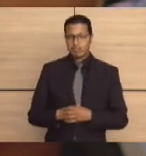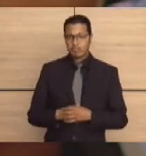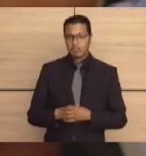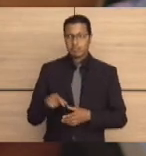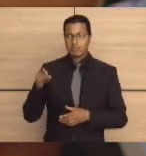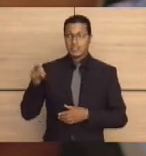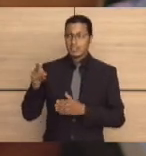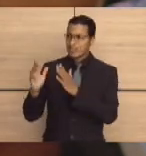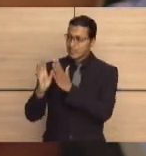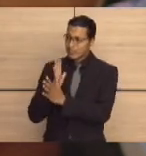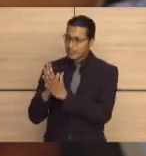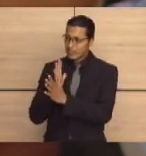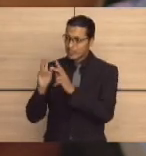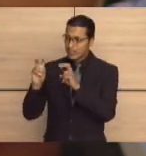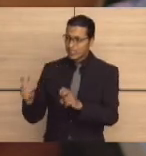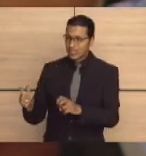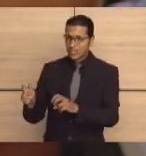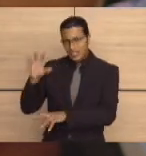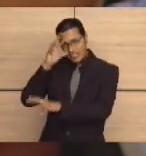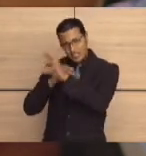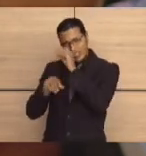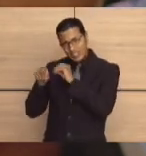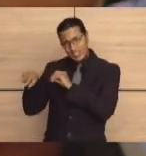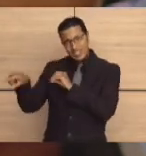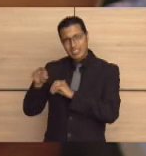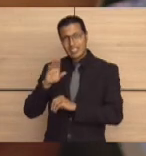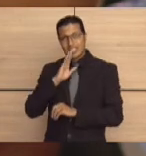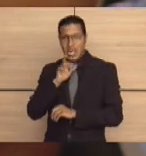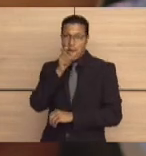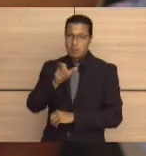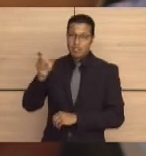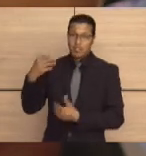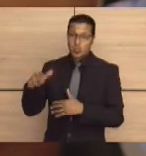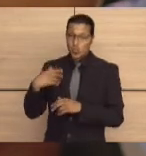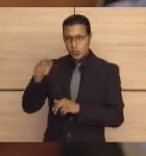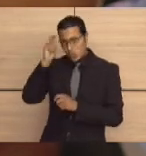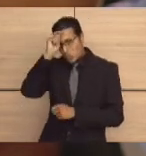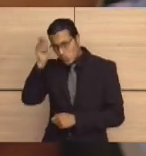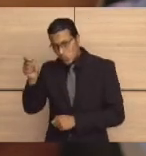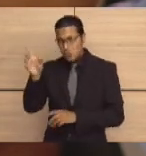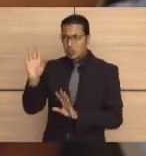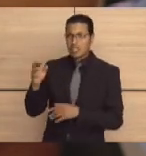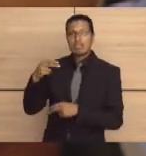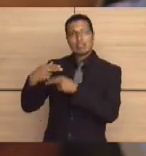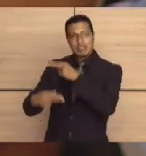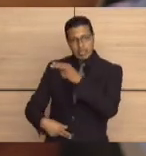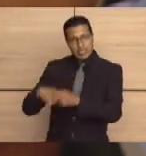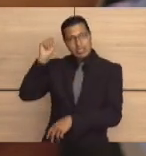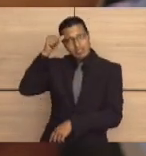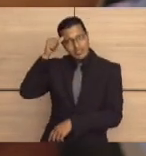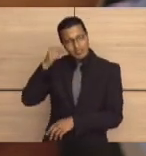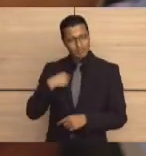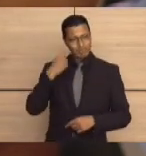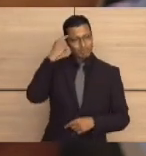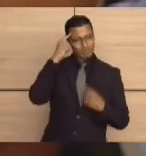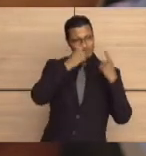una leyenda hecha solo por grandes héroes y por grandes próceres, y yo creo que es muy importante la